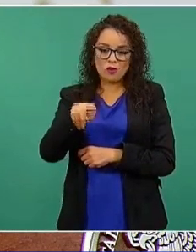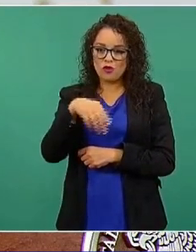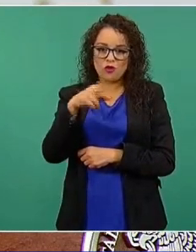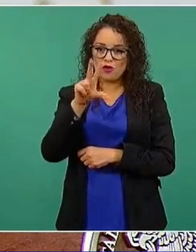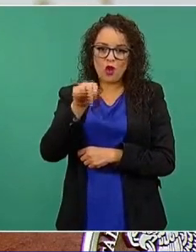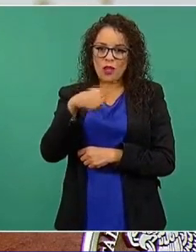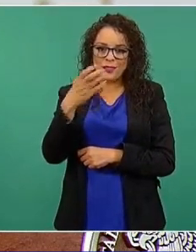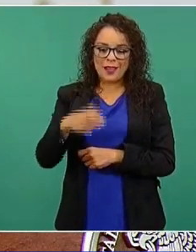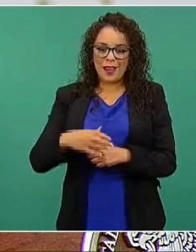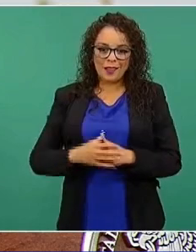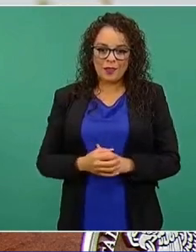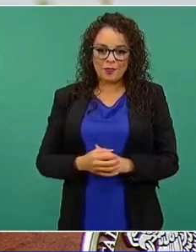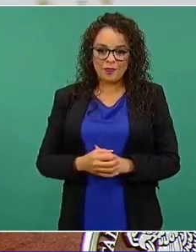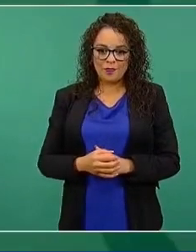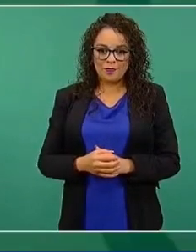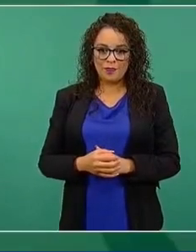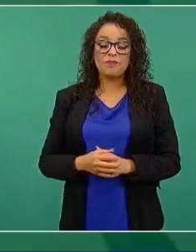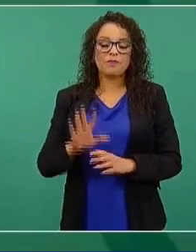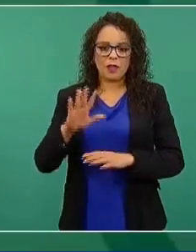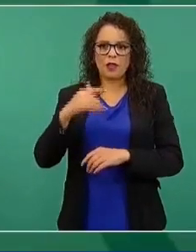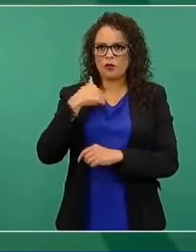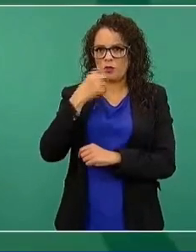que, si no tiene pruebas,